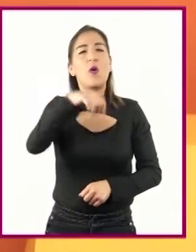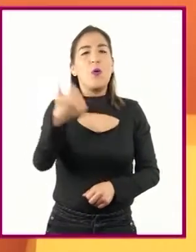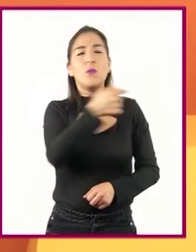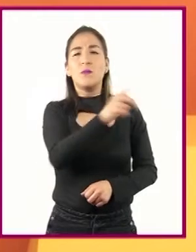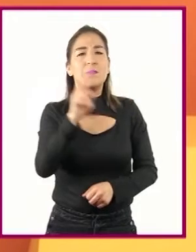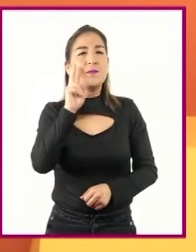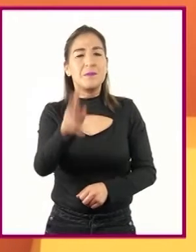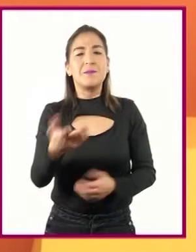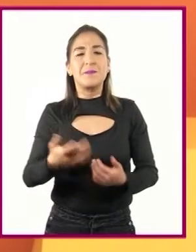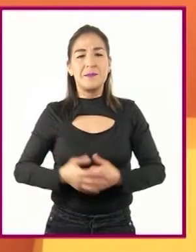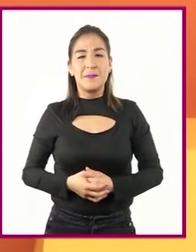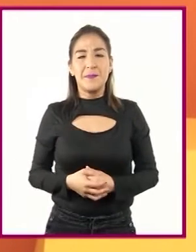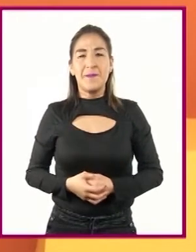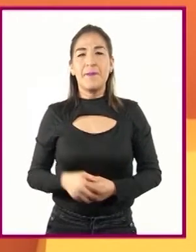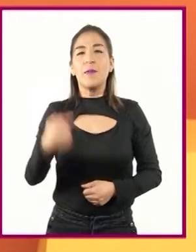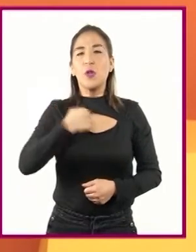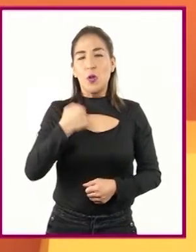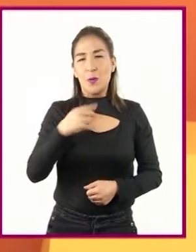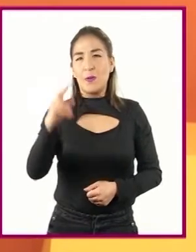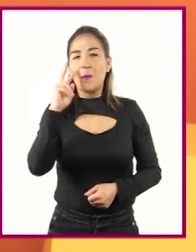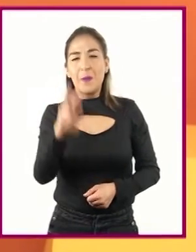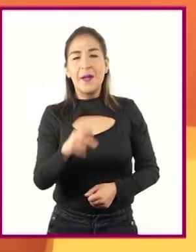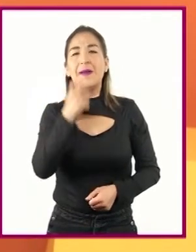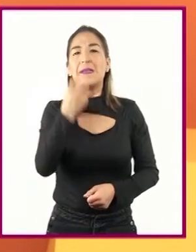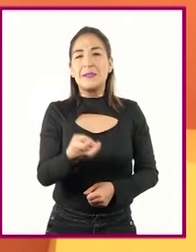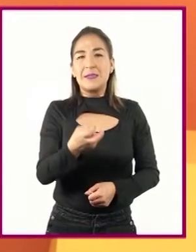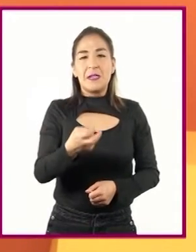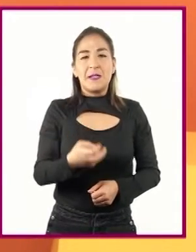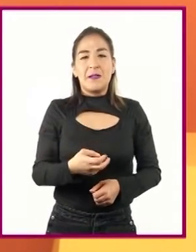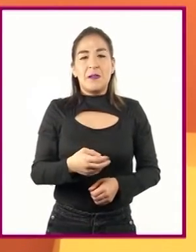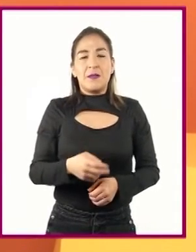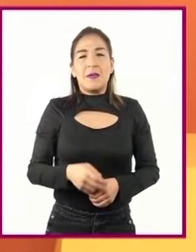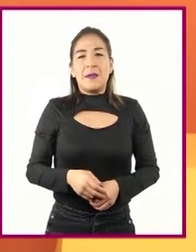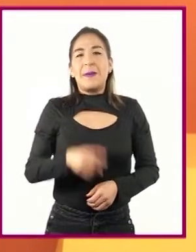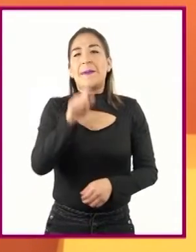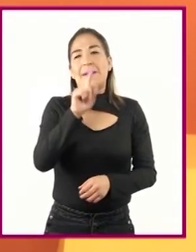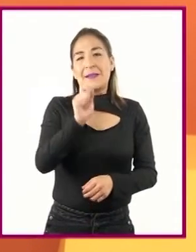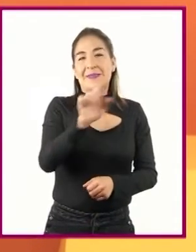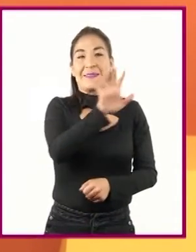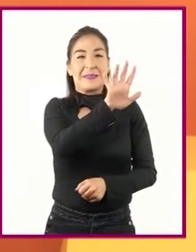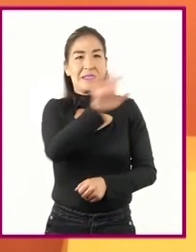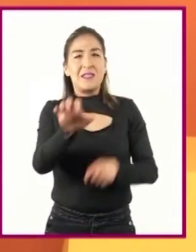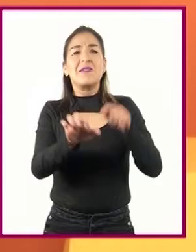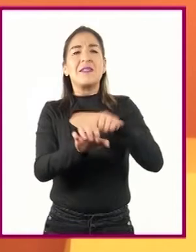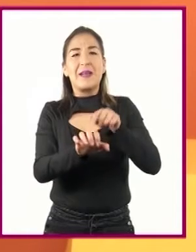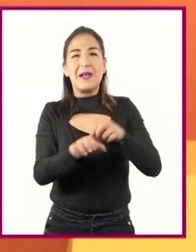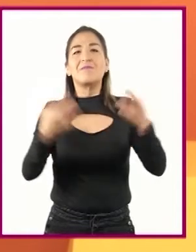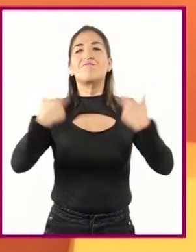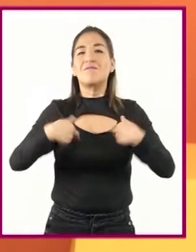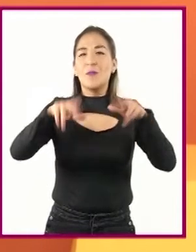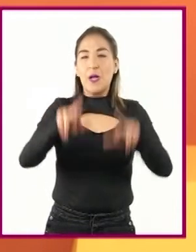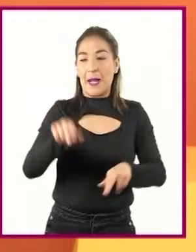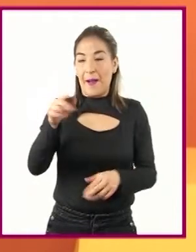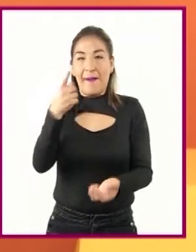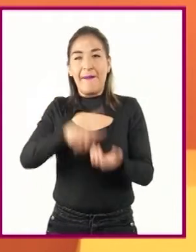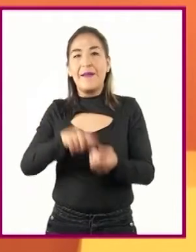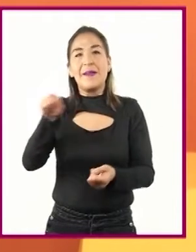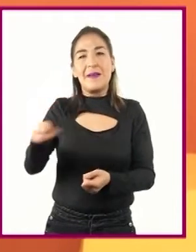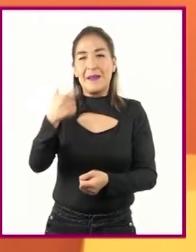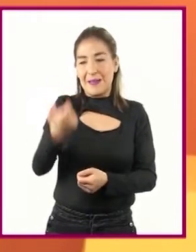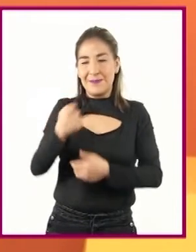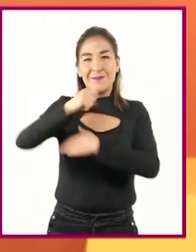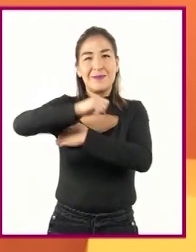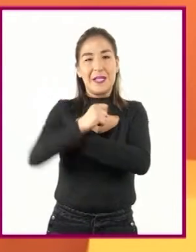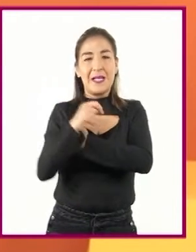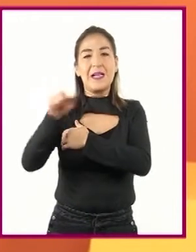Leslie? Observé que todas las operaciones tienen un 500 que representa la cantidad de dinero que la mamá de